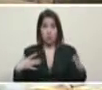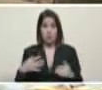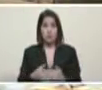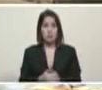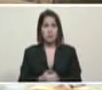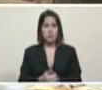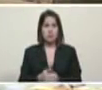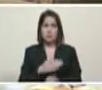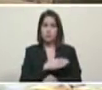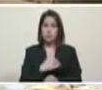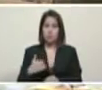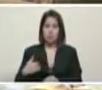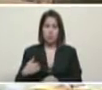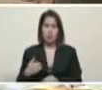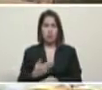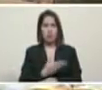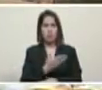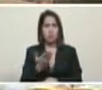Yo quiero que